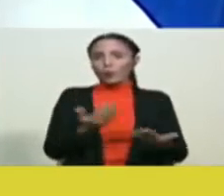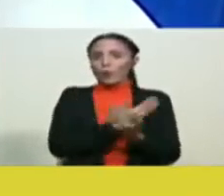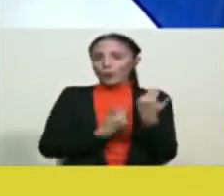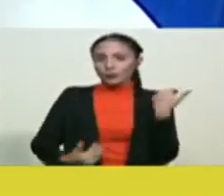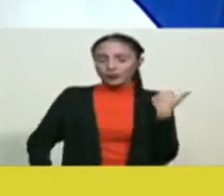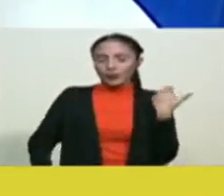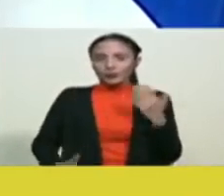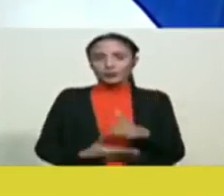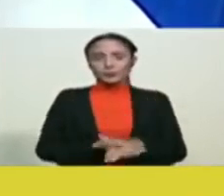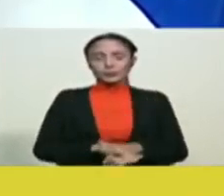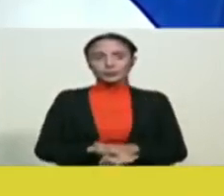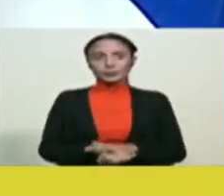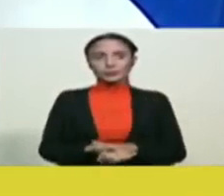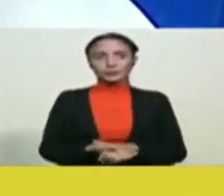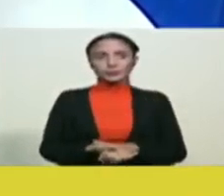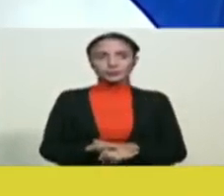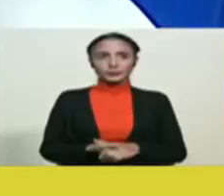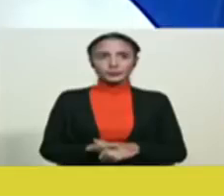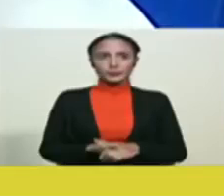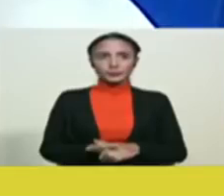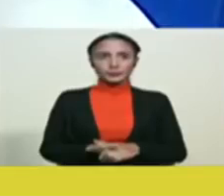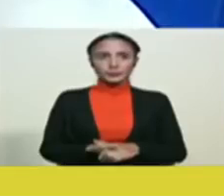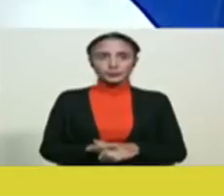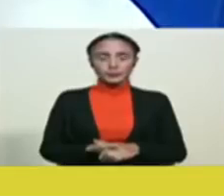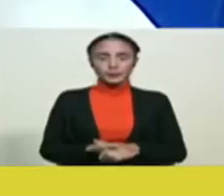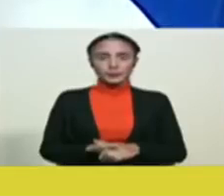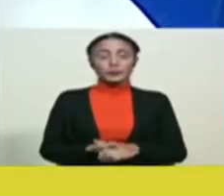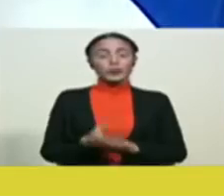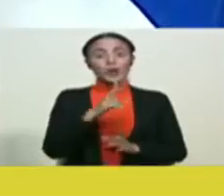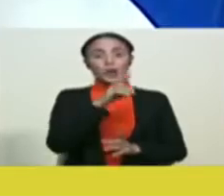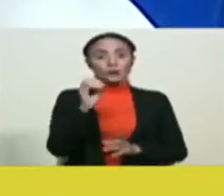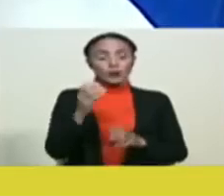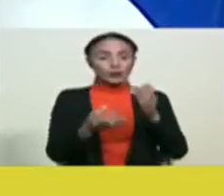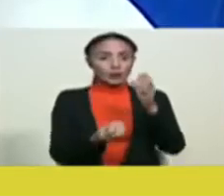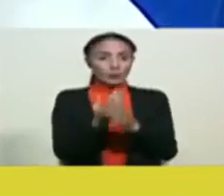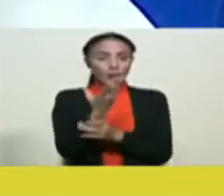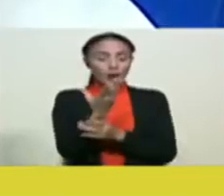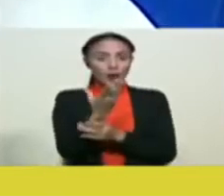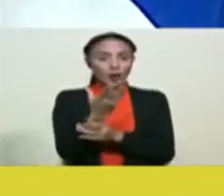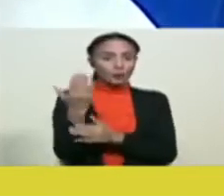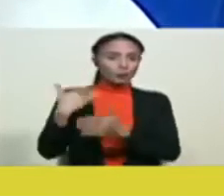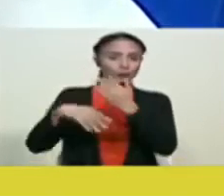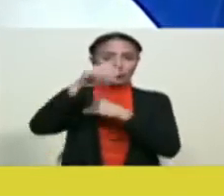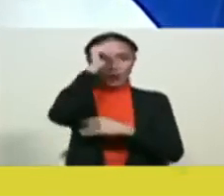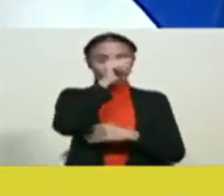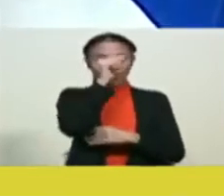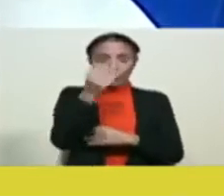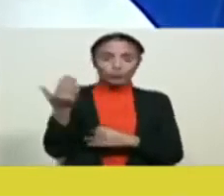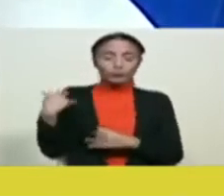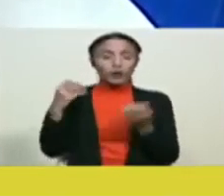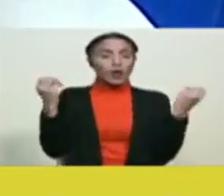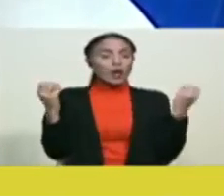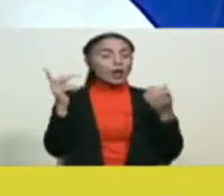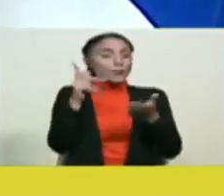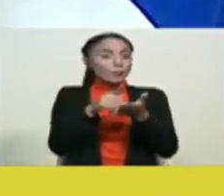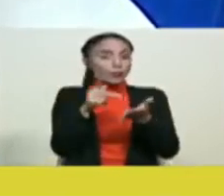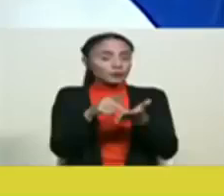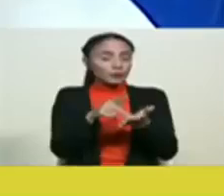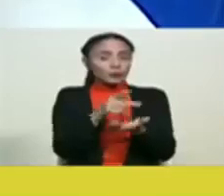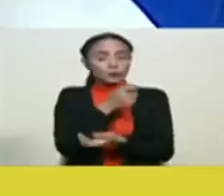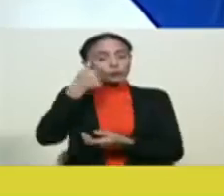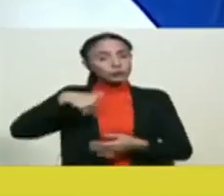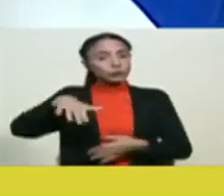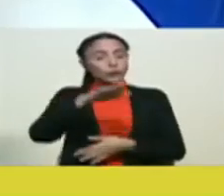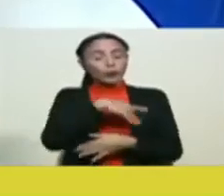ejemplar que el 20 de mayo nuestro pueblo acció no elecciones